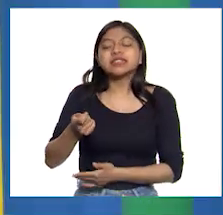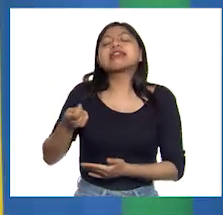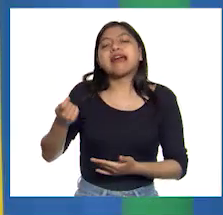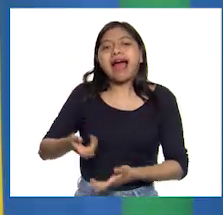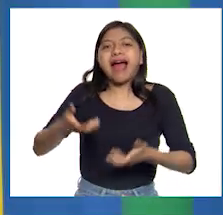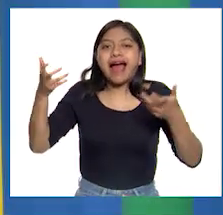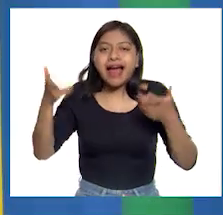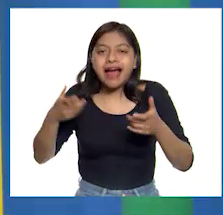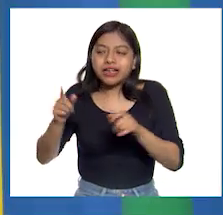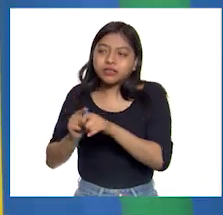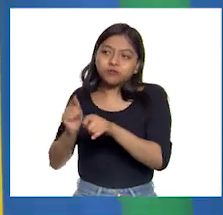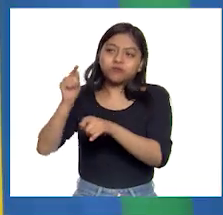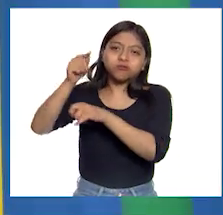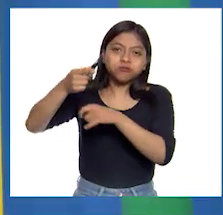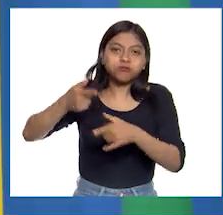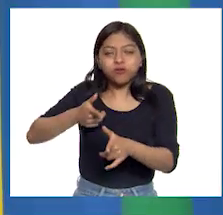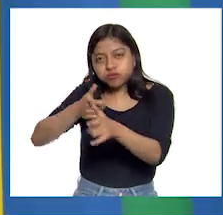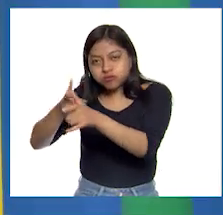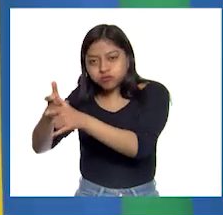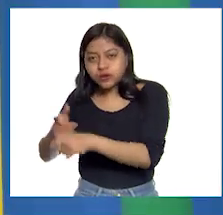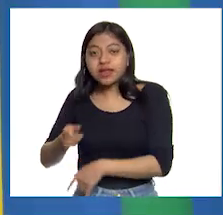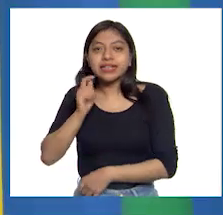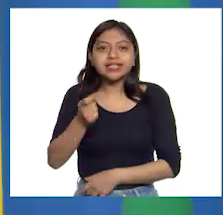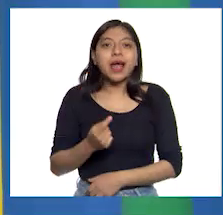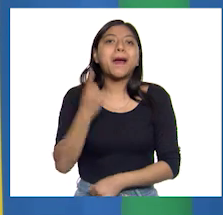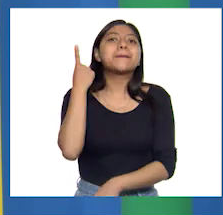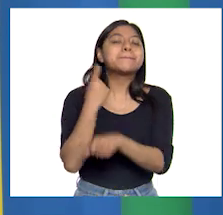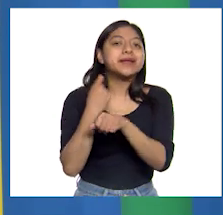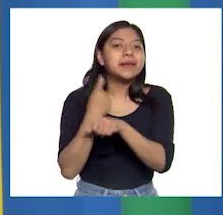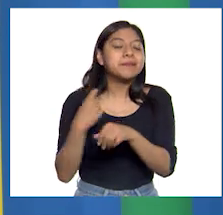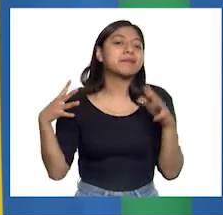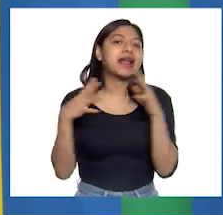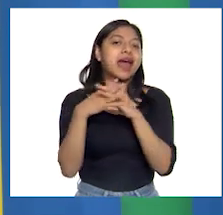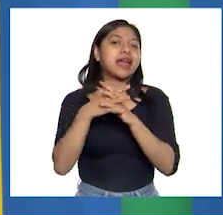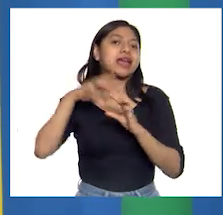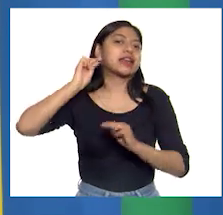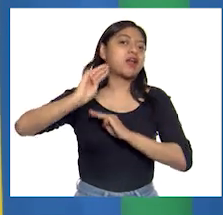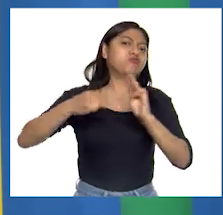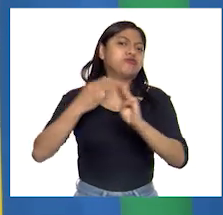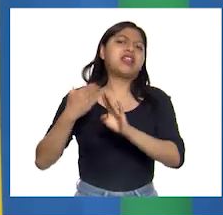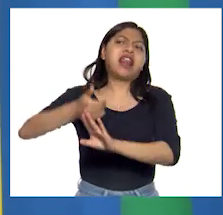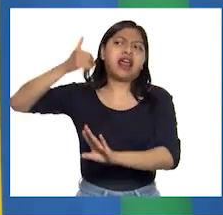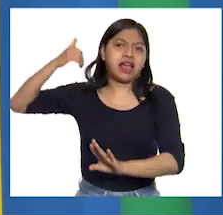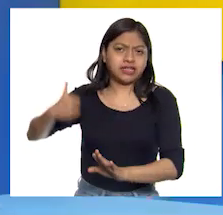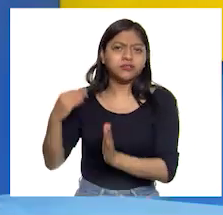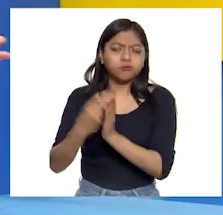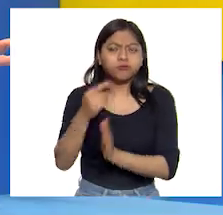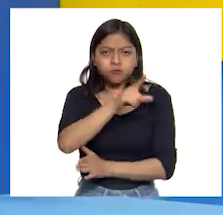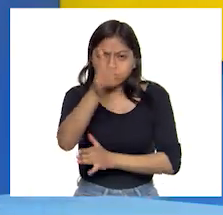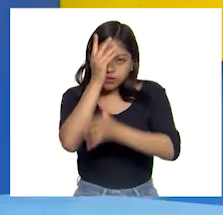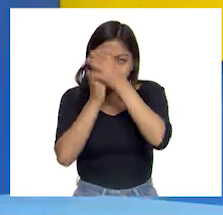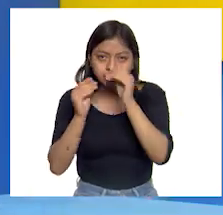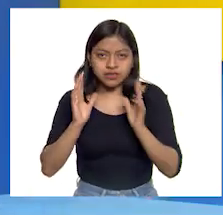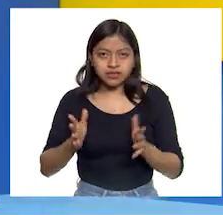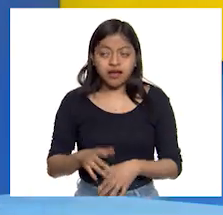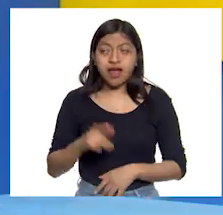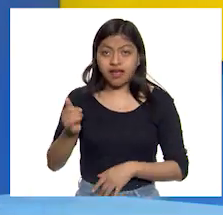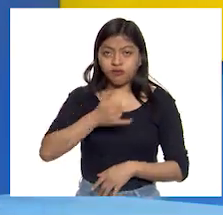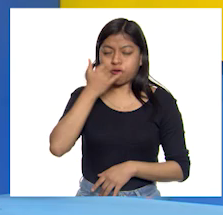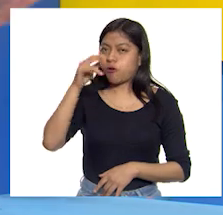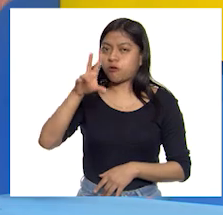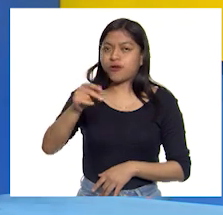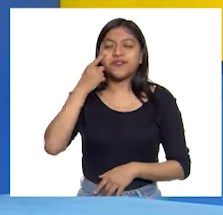se equivocó, porque supongo que se refería a la Primera Guerra Mundial, que ya habíamos estudiado en clase. Pues no se equivocó,